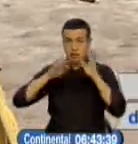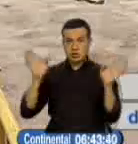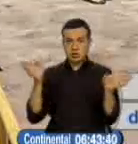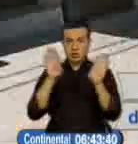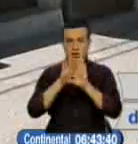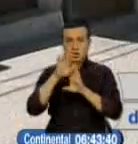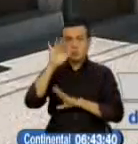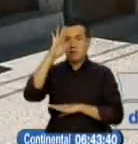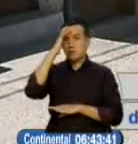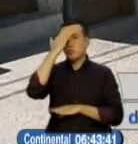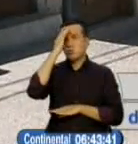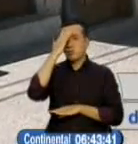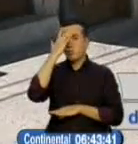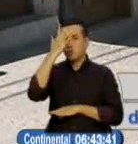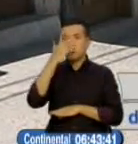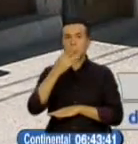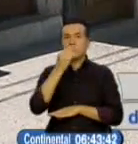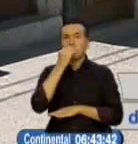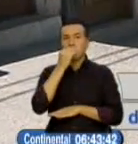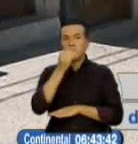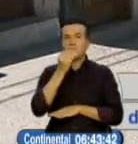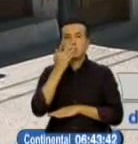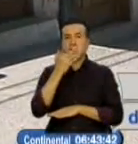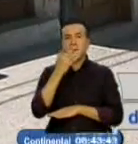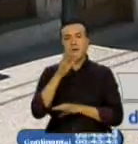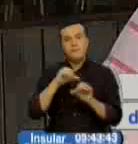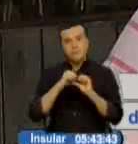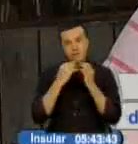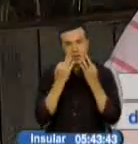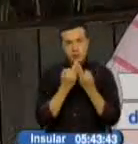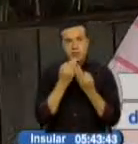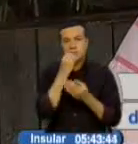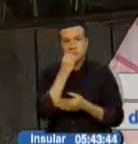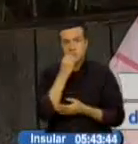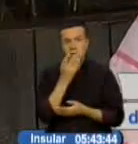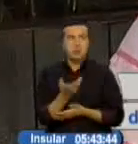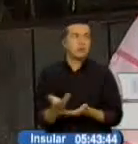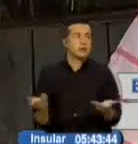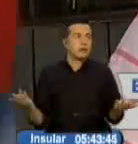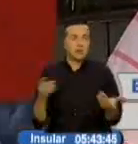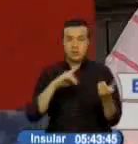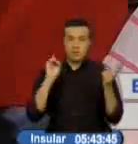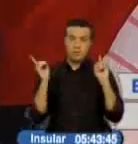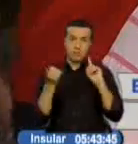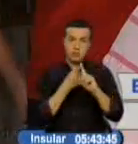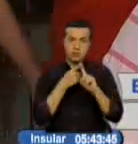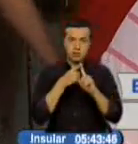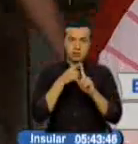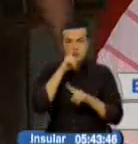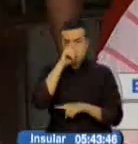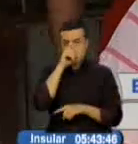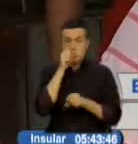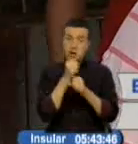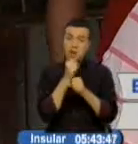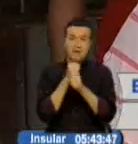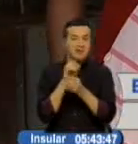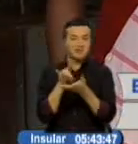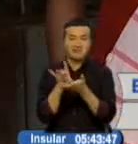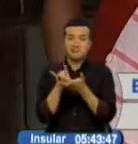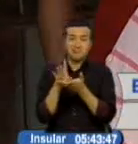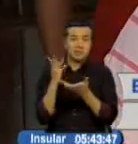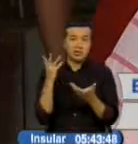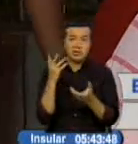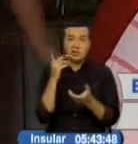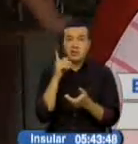encuentra preocupada porque su local de comida es el sustento de su familia. Enero tocó mandar personal porque no salía